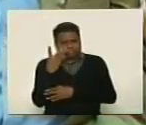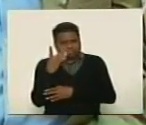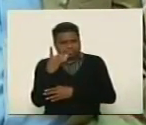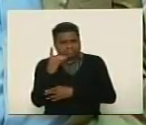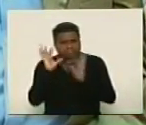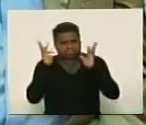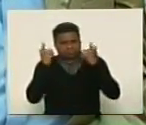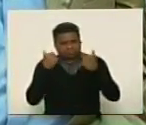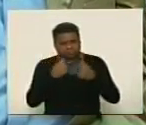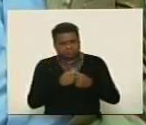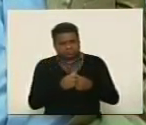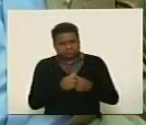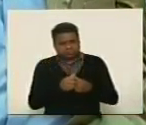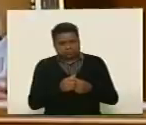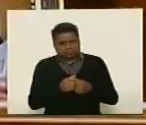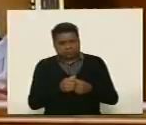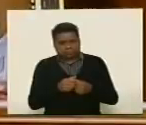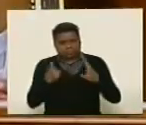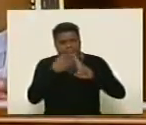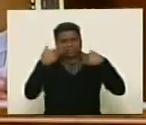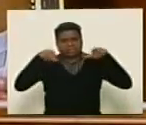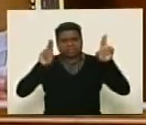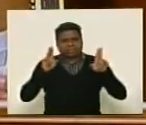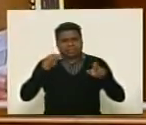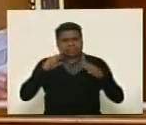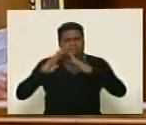vicepresidenta de la Comisión de Justicia y Paz Comunal,